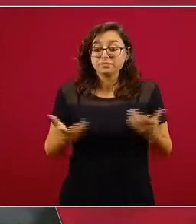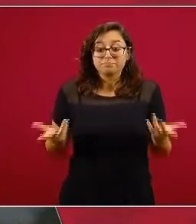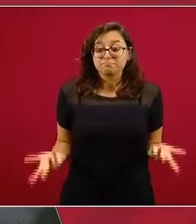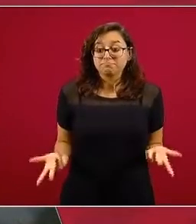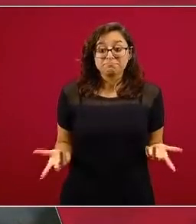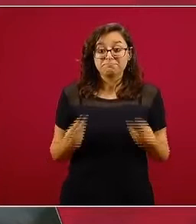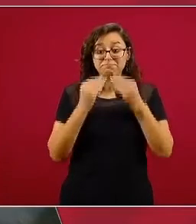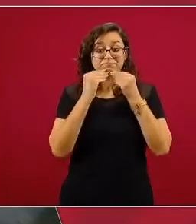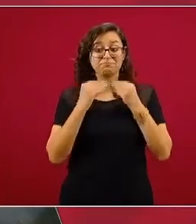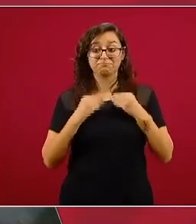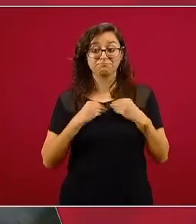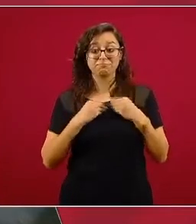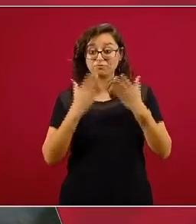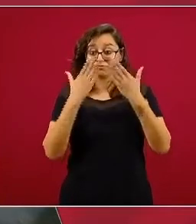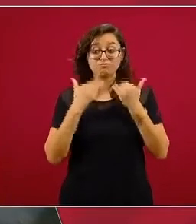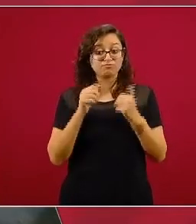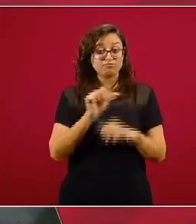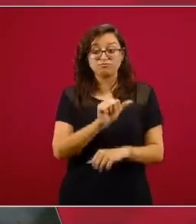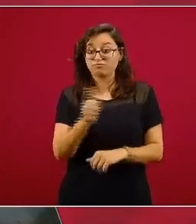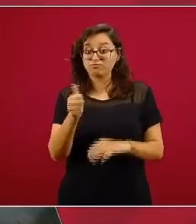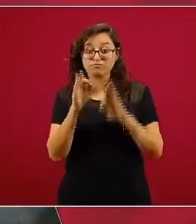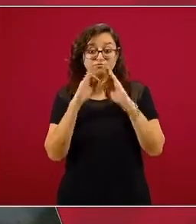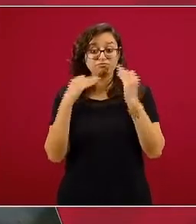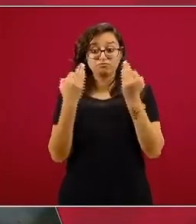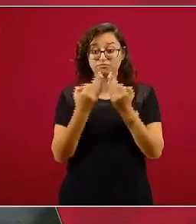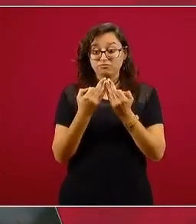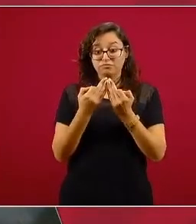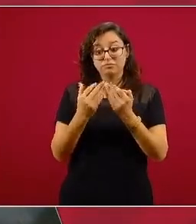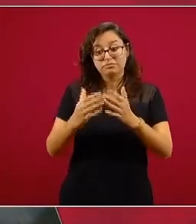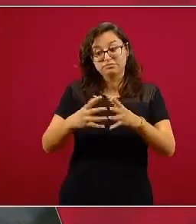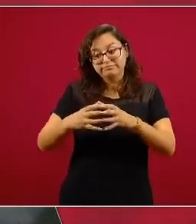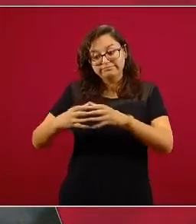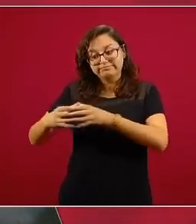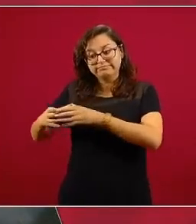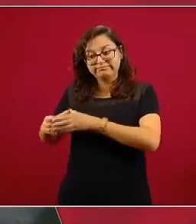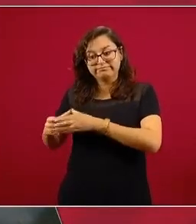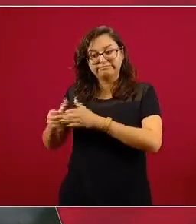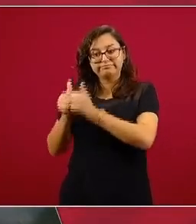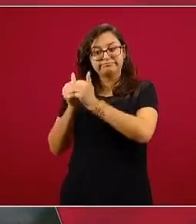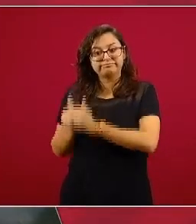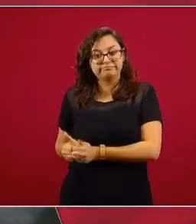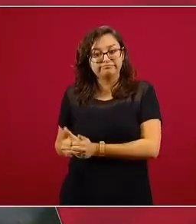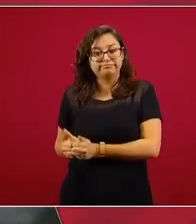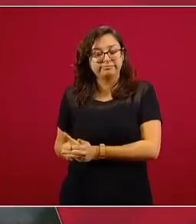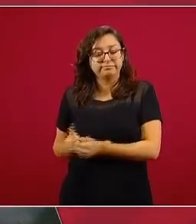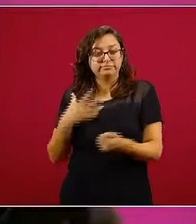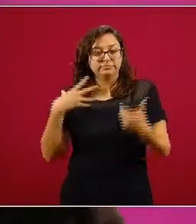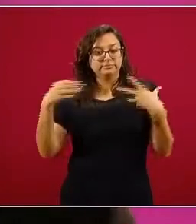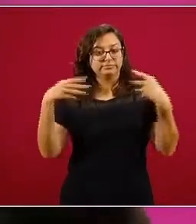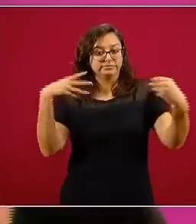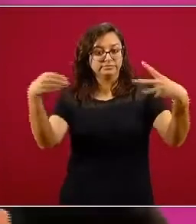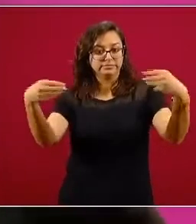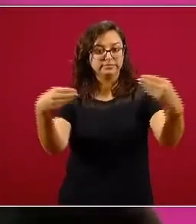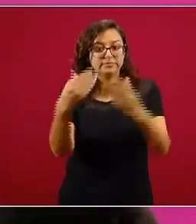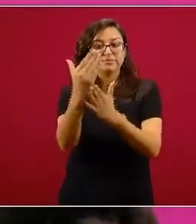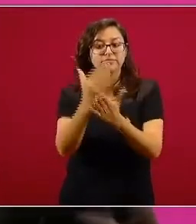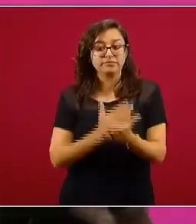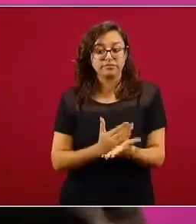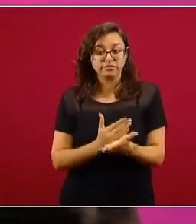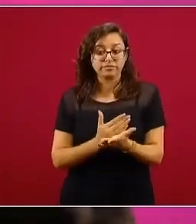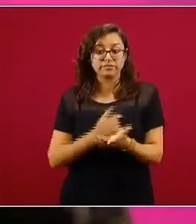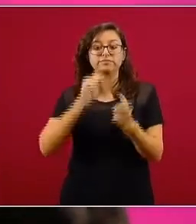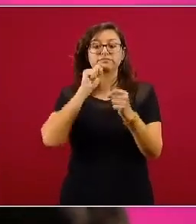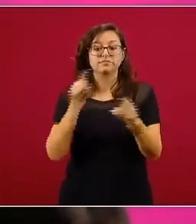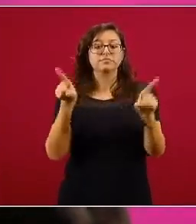otro mecanismo más que la contención y la mitigación. Además de la